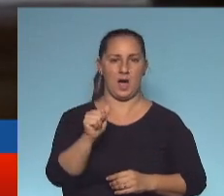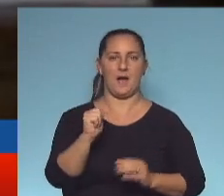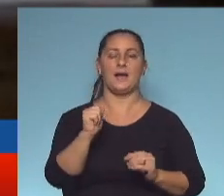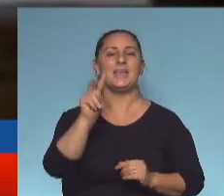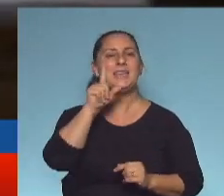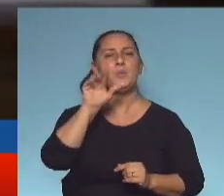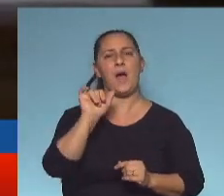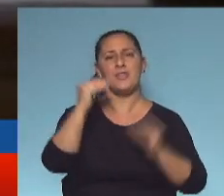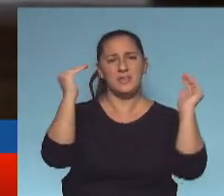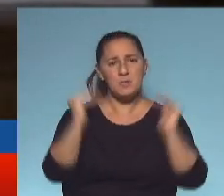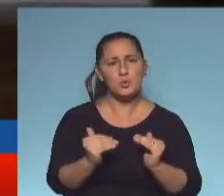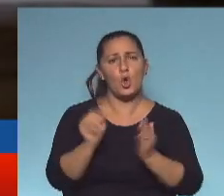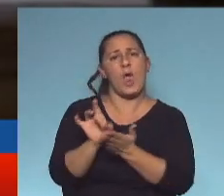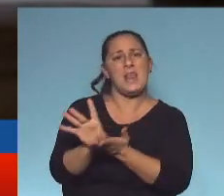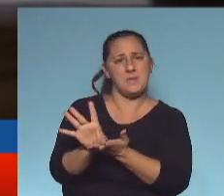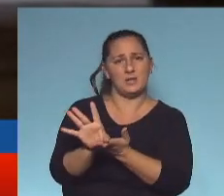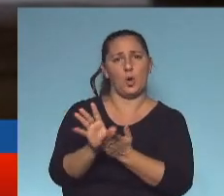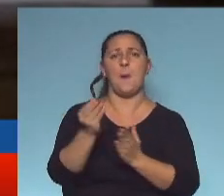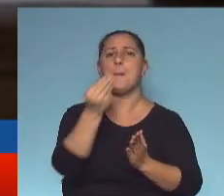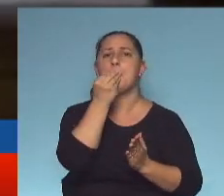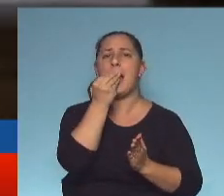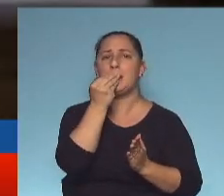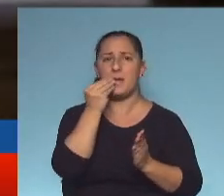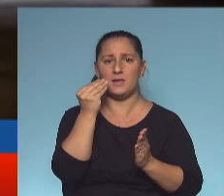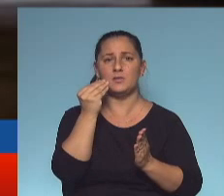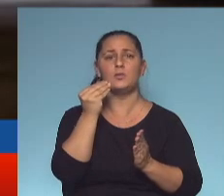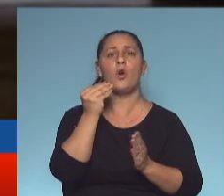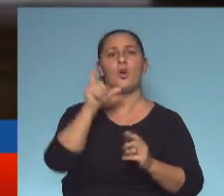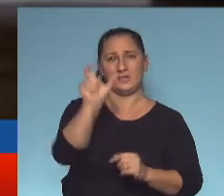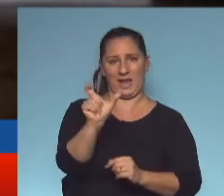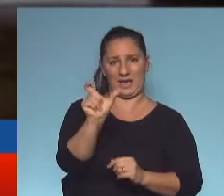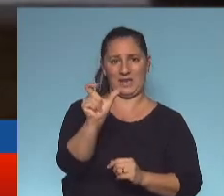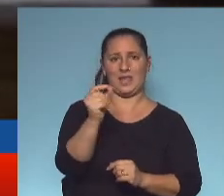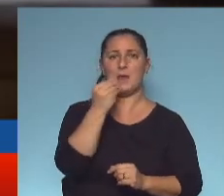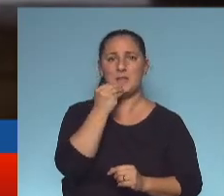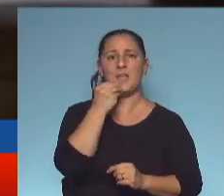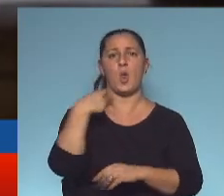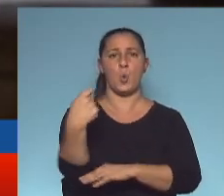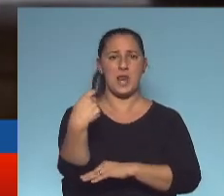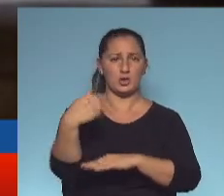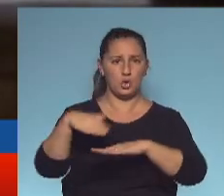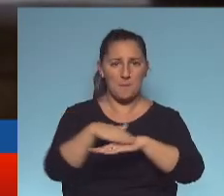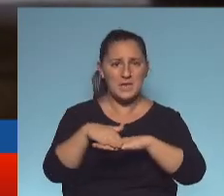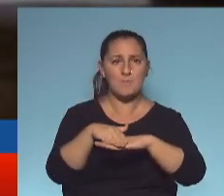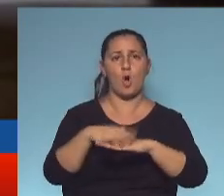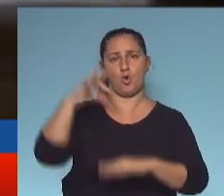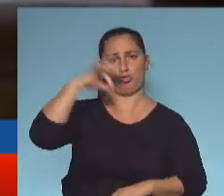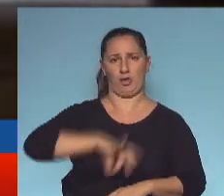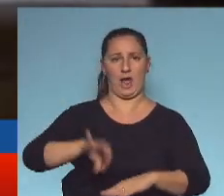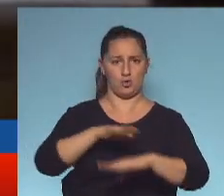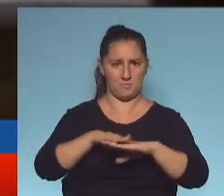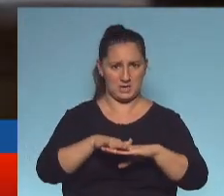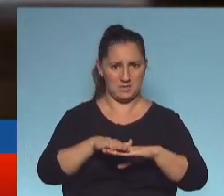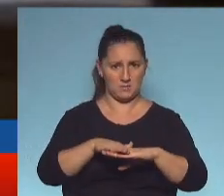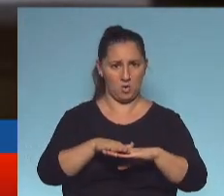disminución o eliminación del IVA sobre alimentos para los sectores que están bajo tarjeta alimentar, jubilación mínima o salario mínimo.